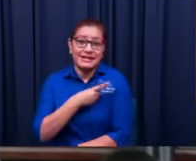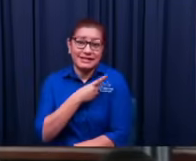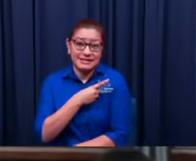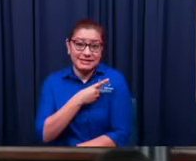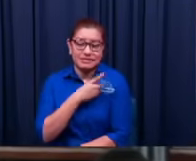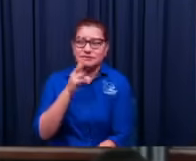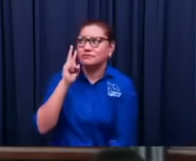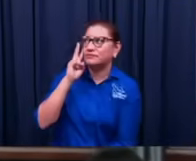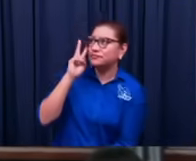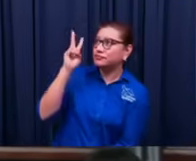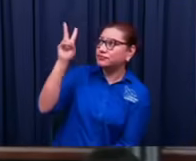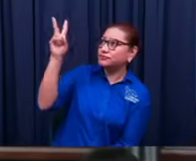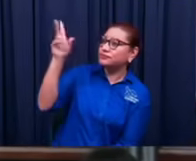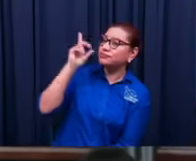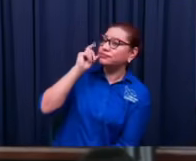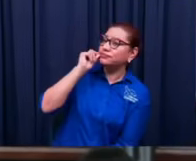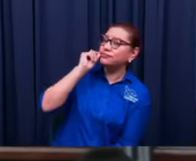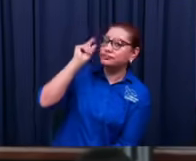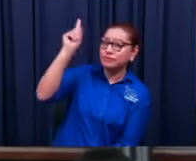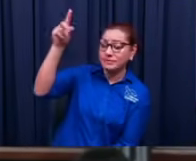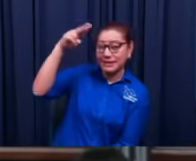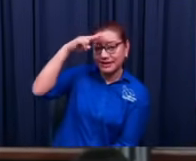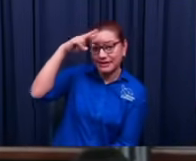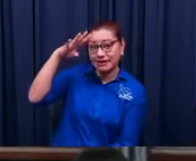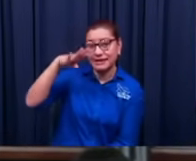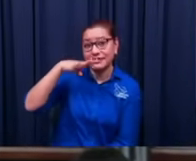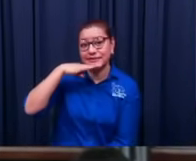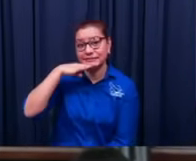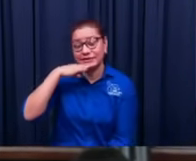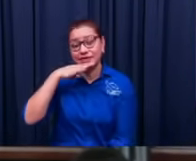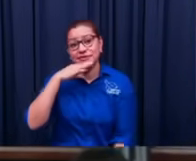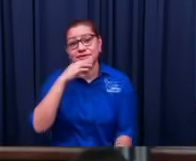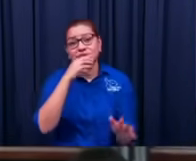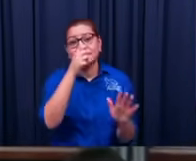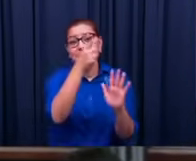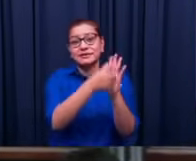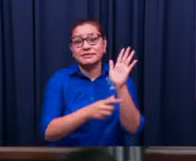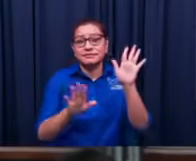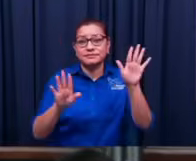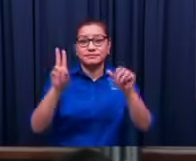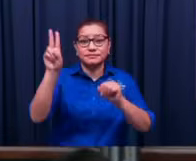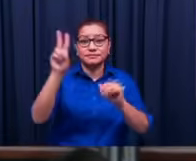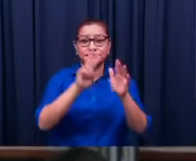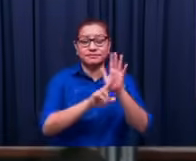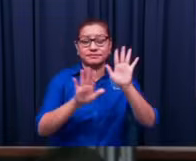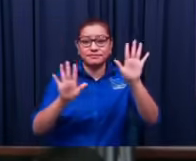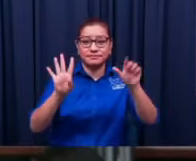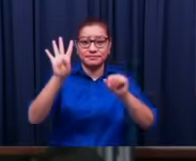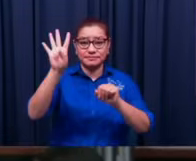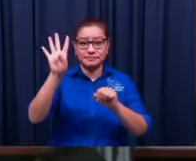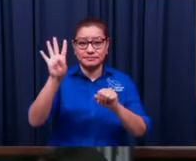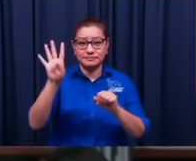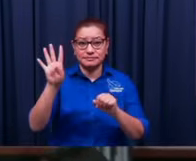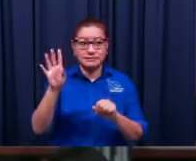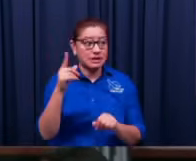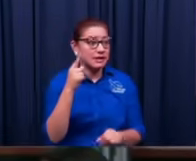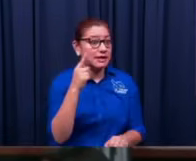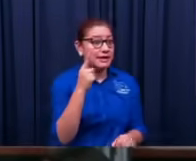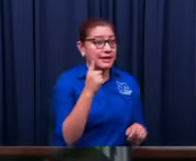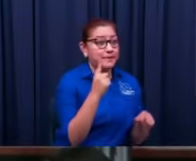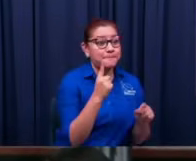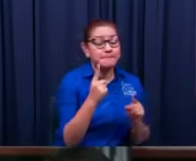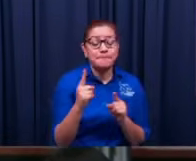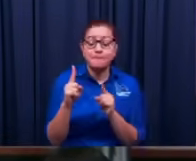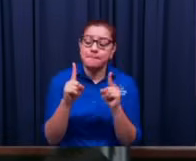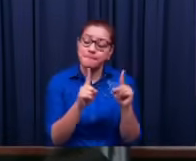Señor y me basé en Hebreos capítulo 12, verso 14, en donde el Señor dice: seguid la paz